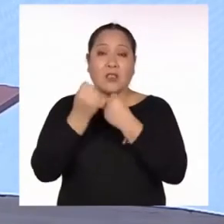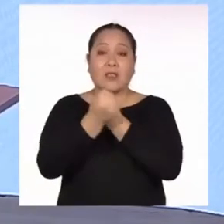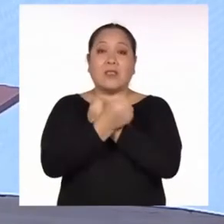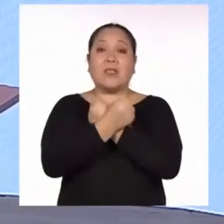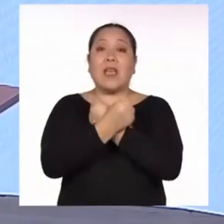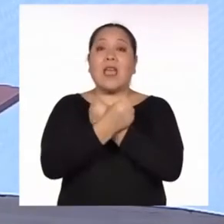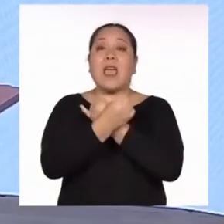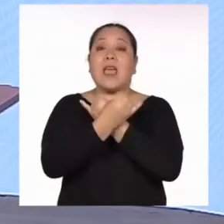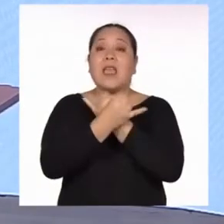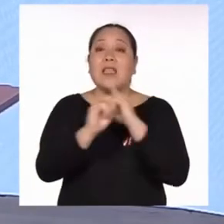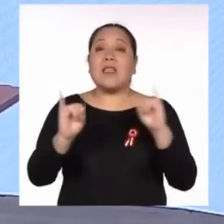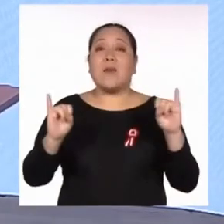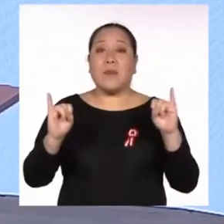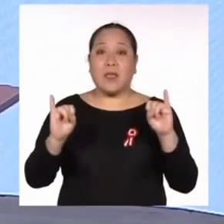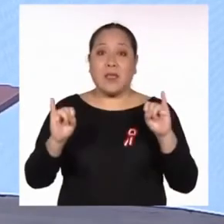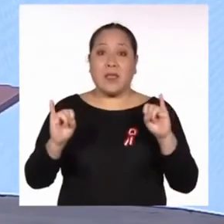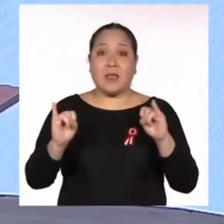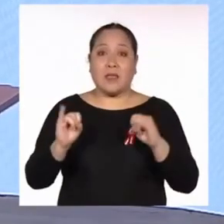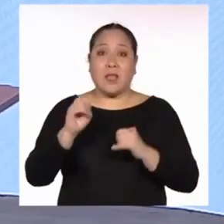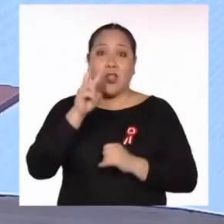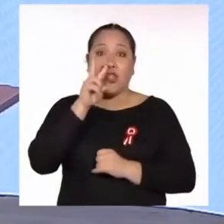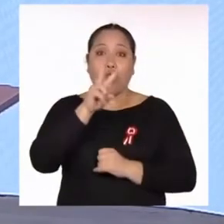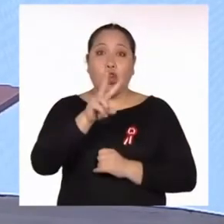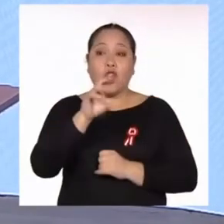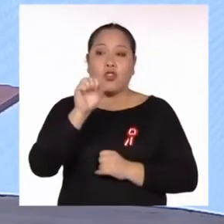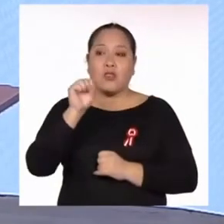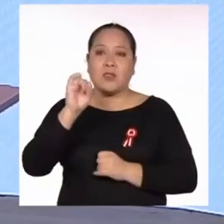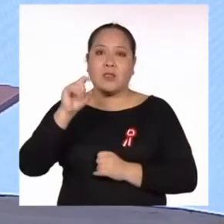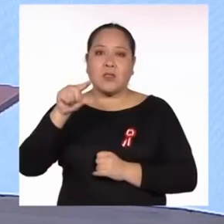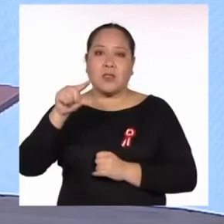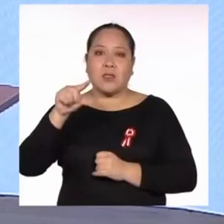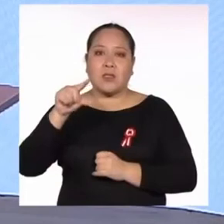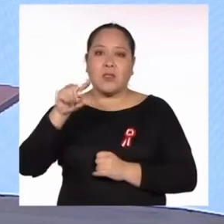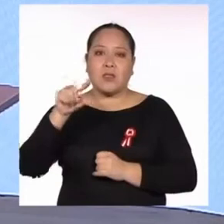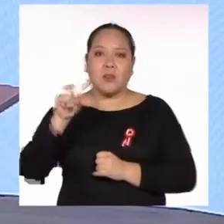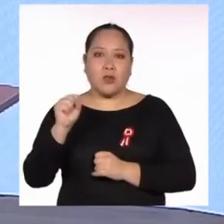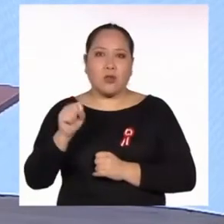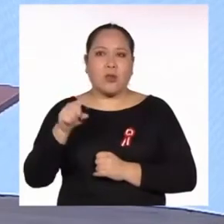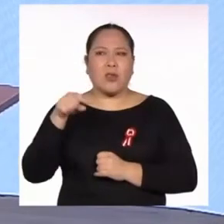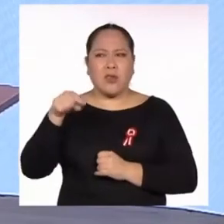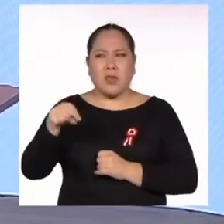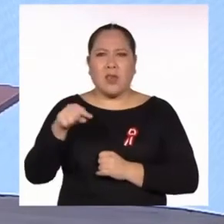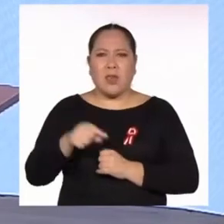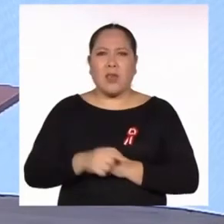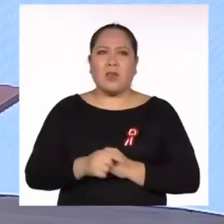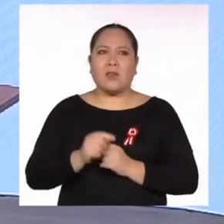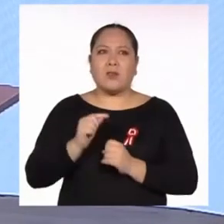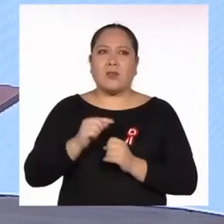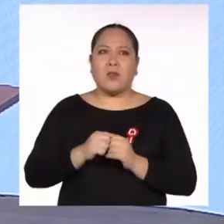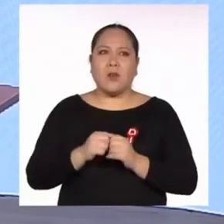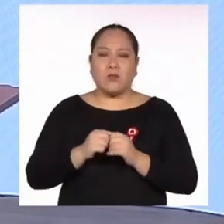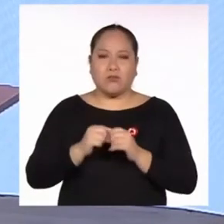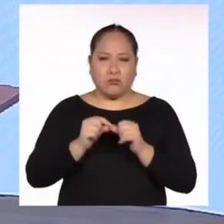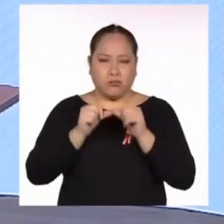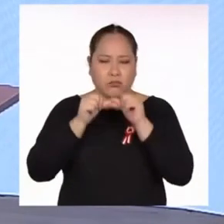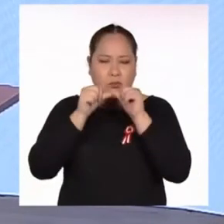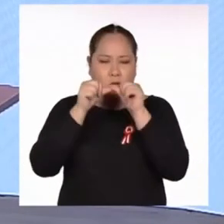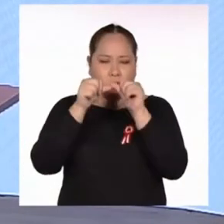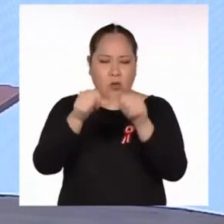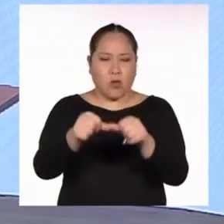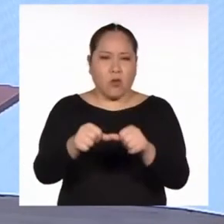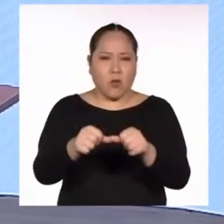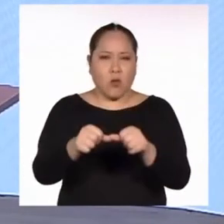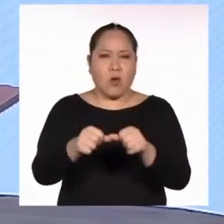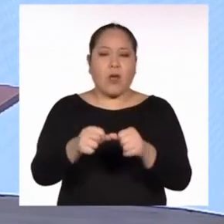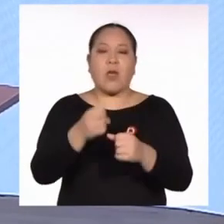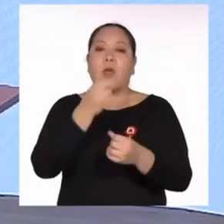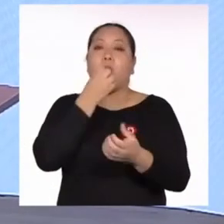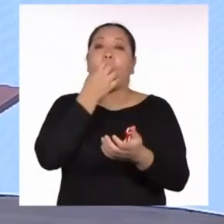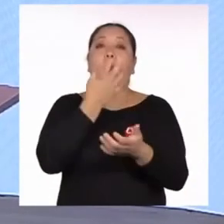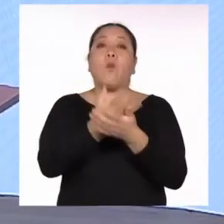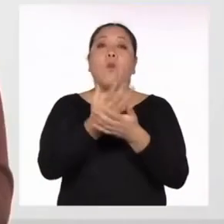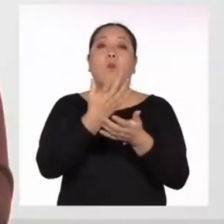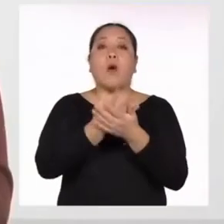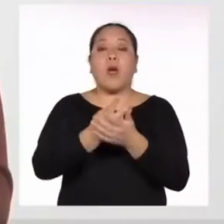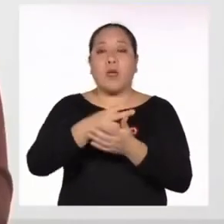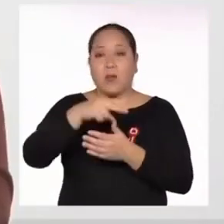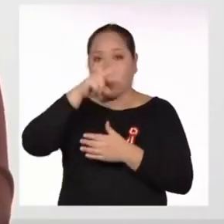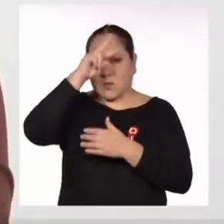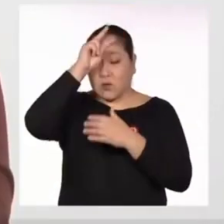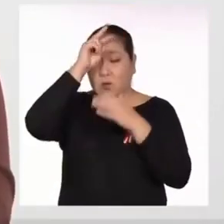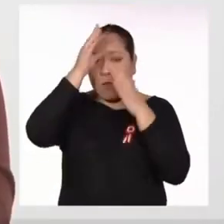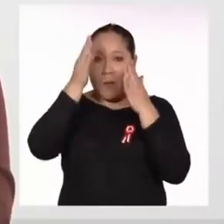20 y aún está tan de esta consigna de ser buenos ciudadanos peruanos verdad